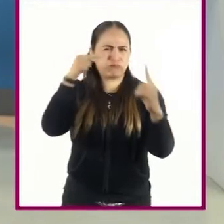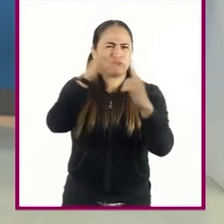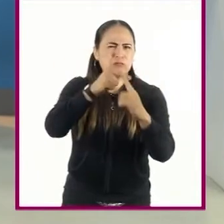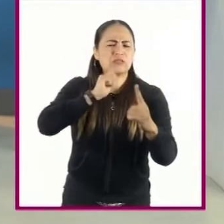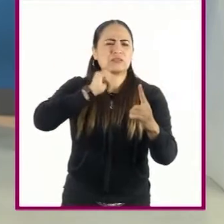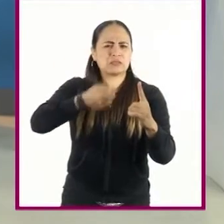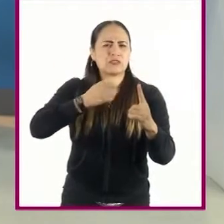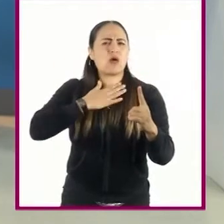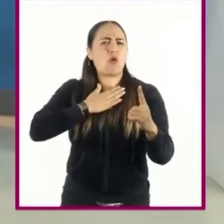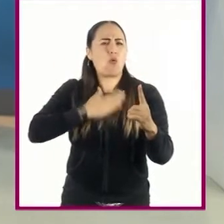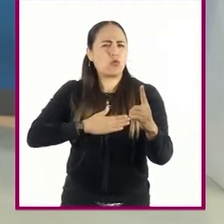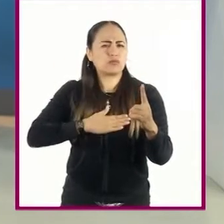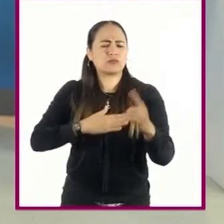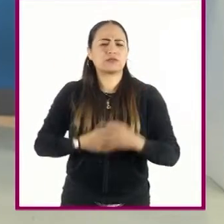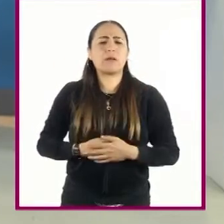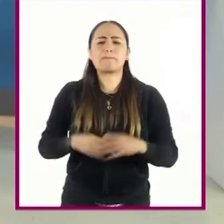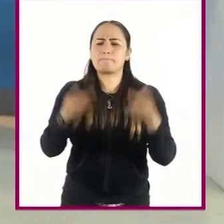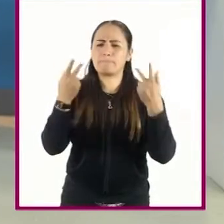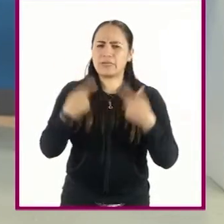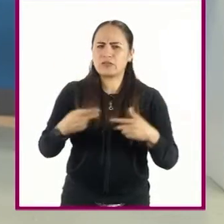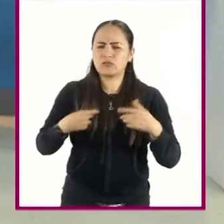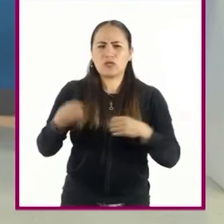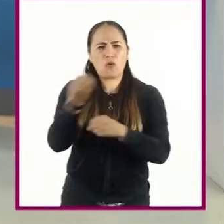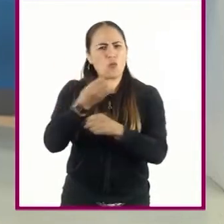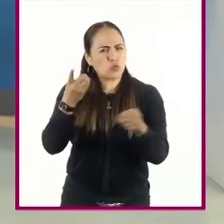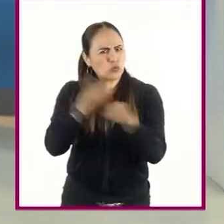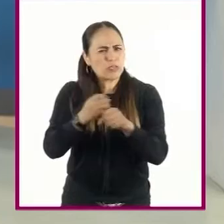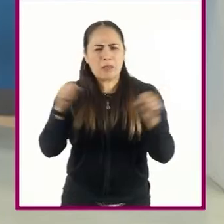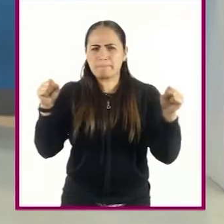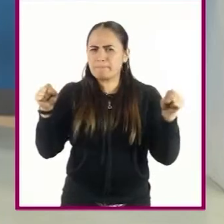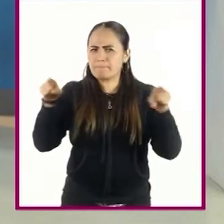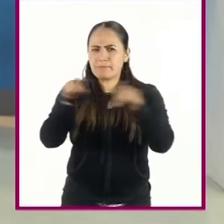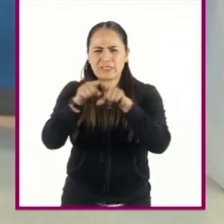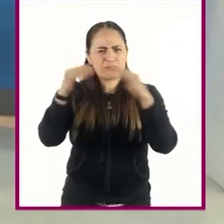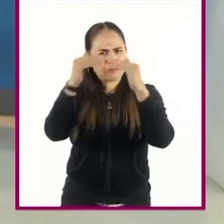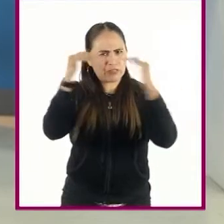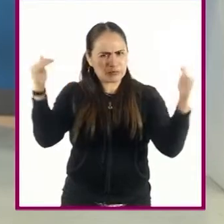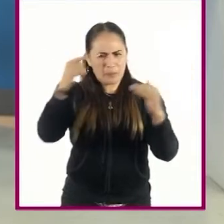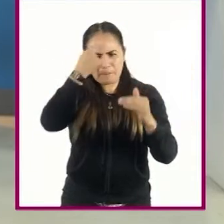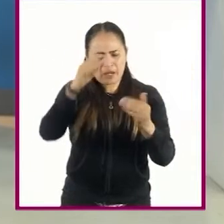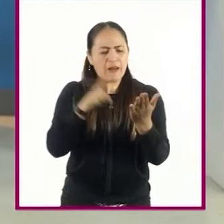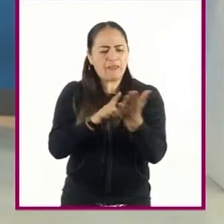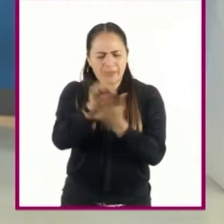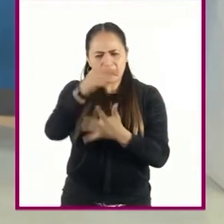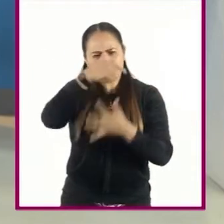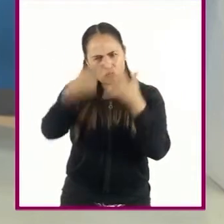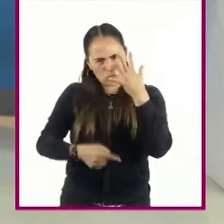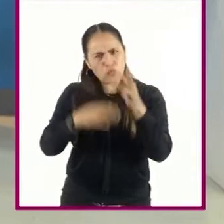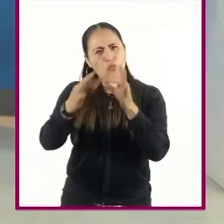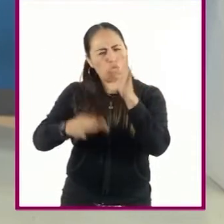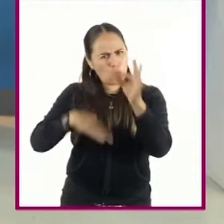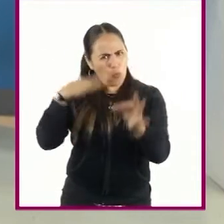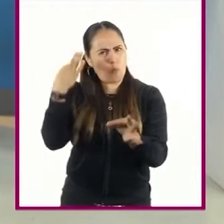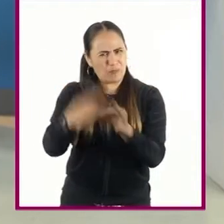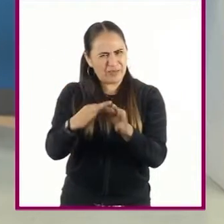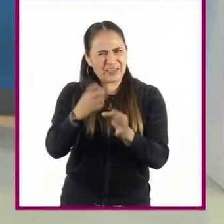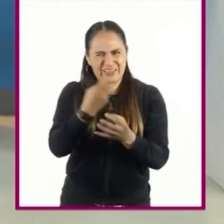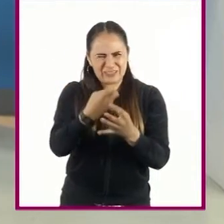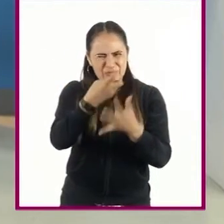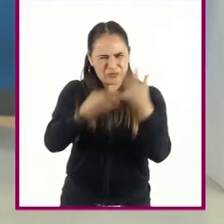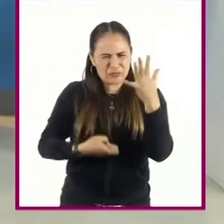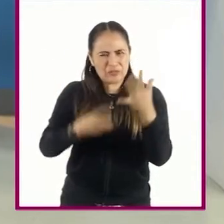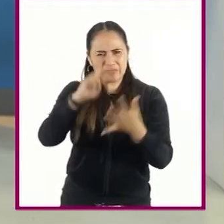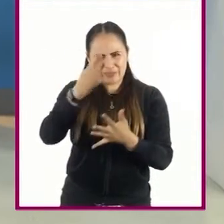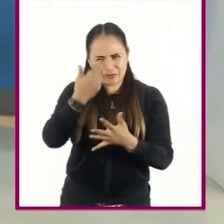justicia, que las personas tengan igualdad de oportunidades para que puedan ejercer sus derechos, que, como también recordarán, se